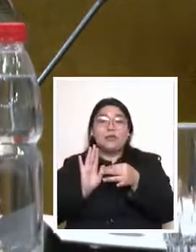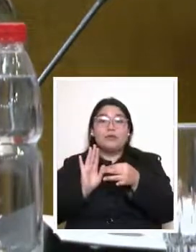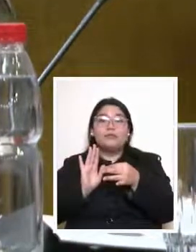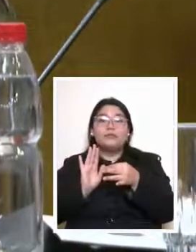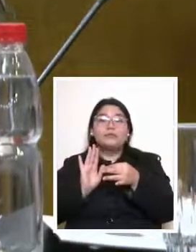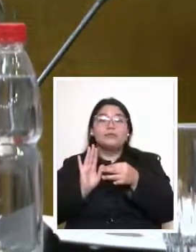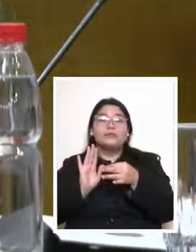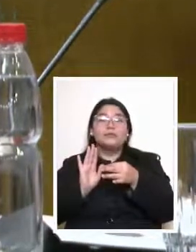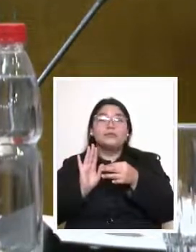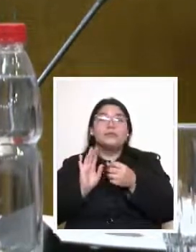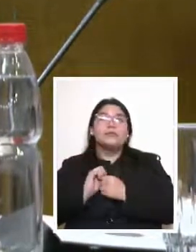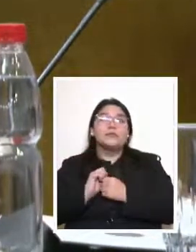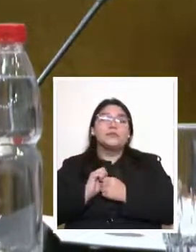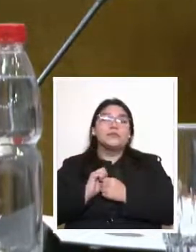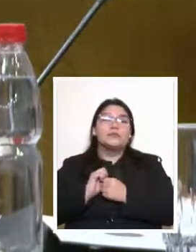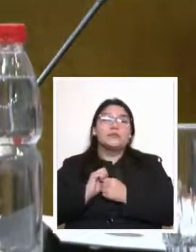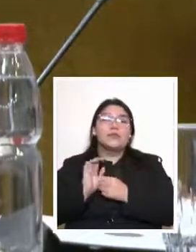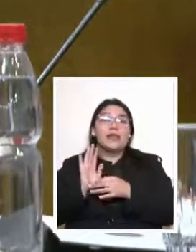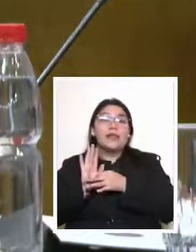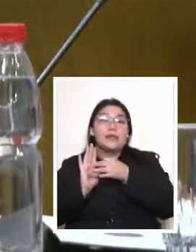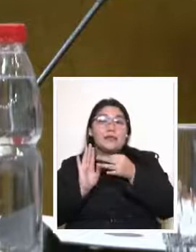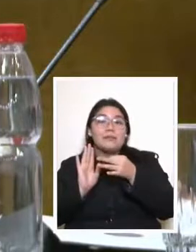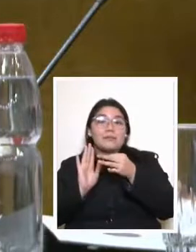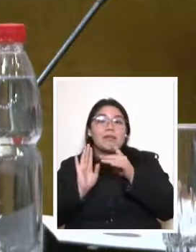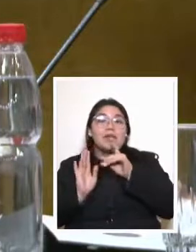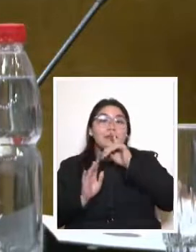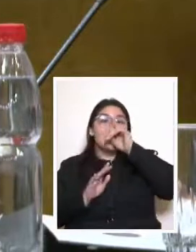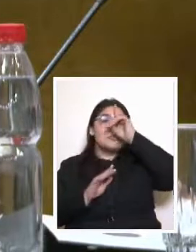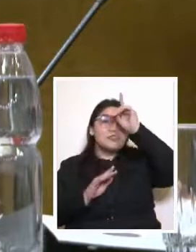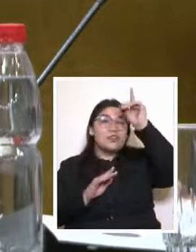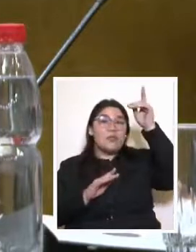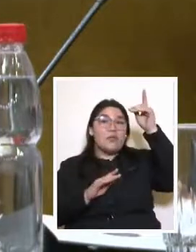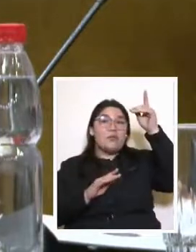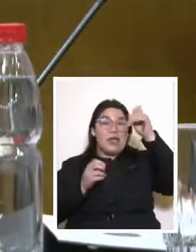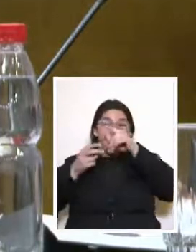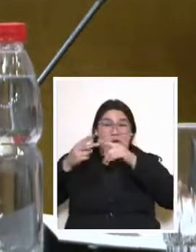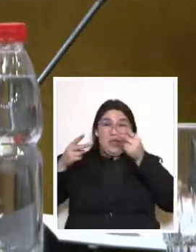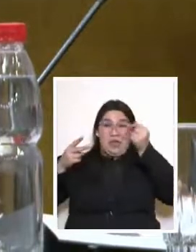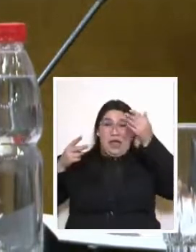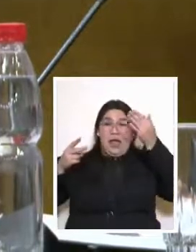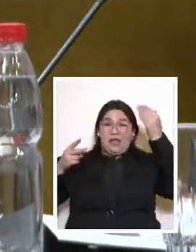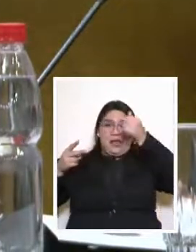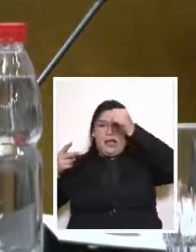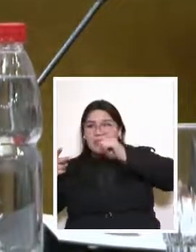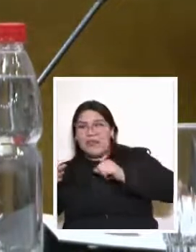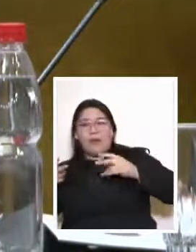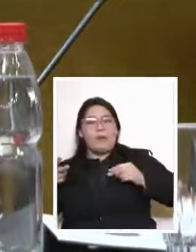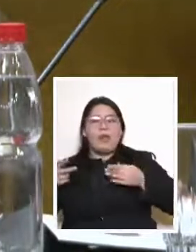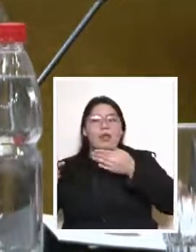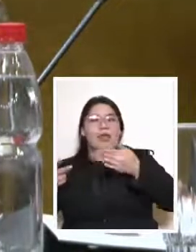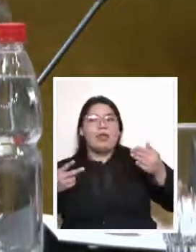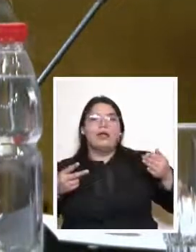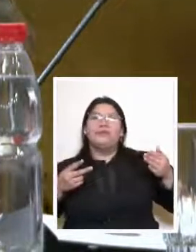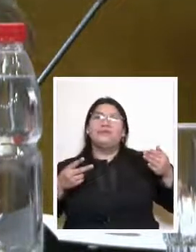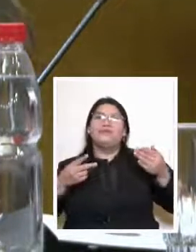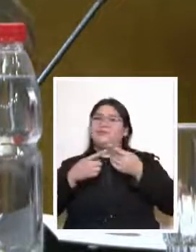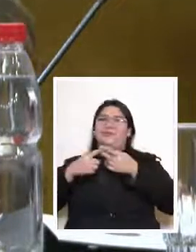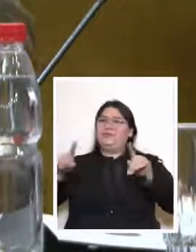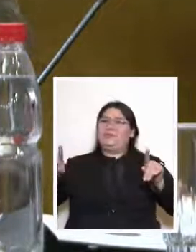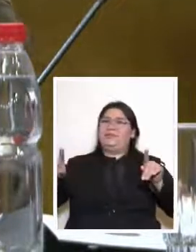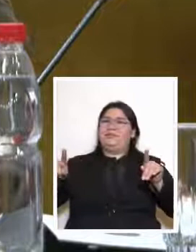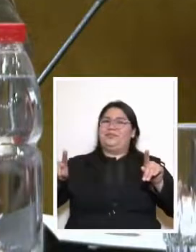tradición que dista muchísimo de estas dos ideas, ¿eh? De que la educación, tal como se dijo acá, el eje